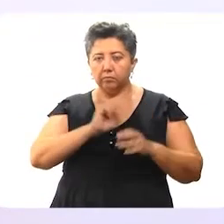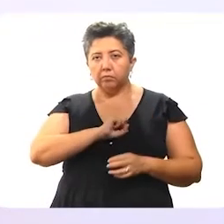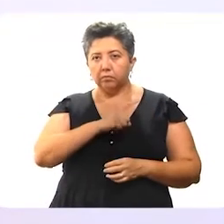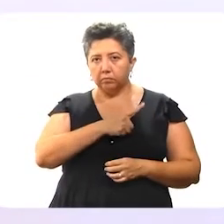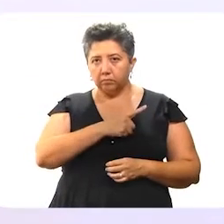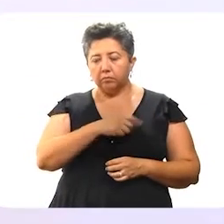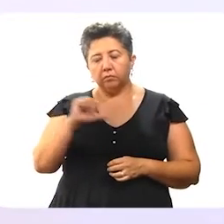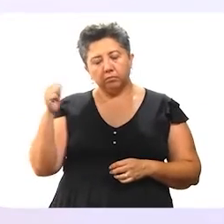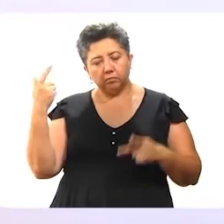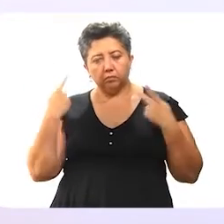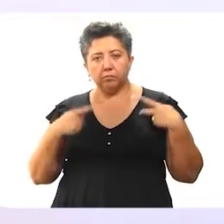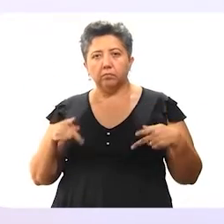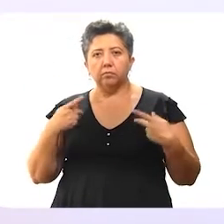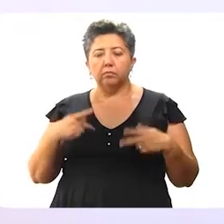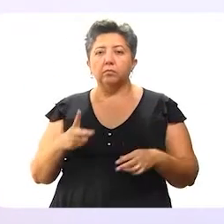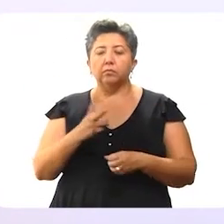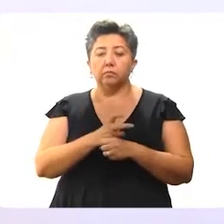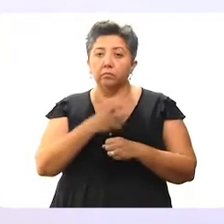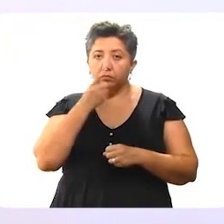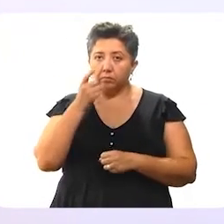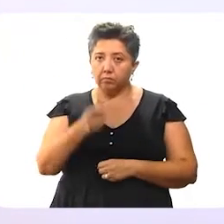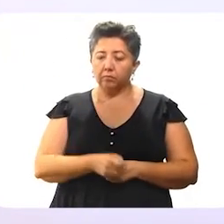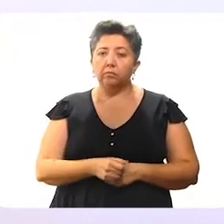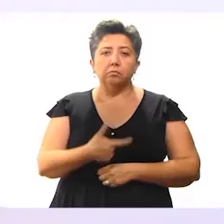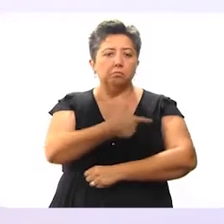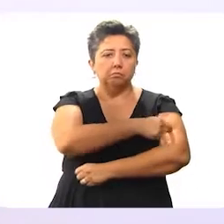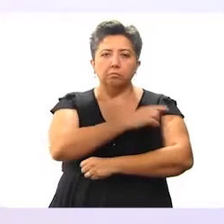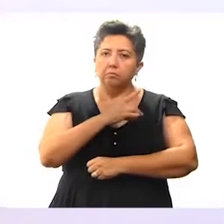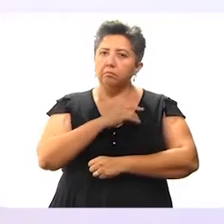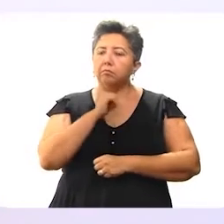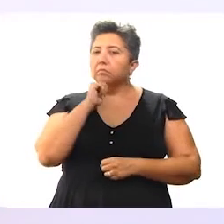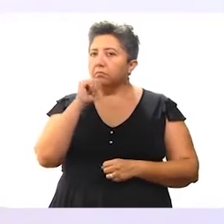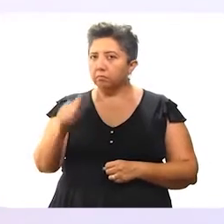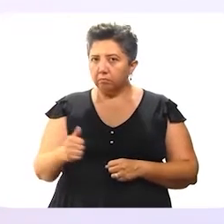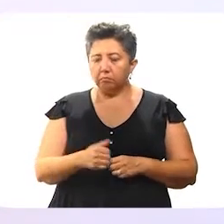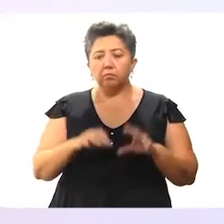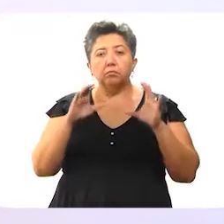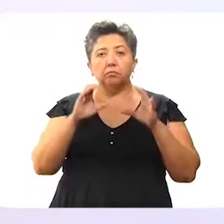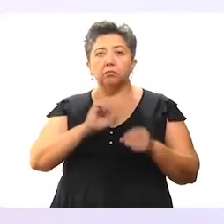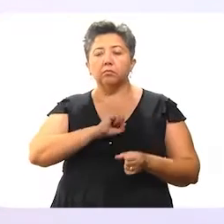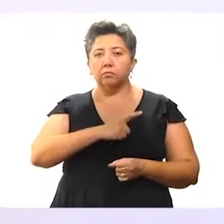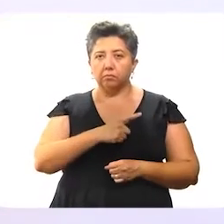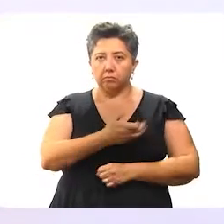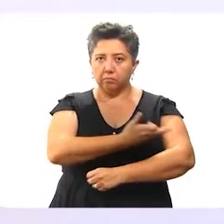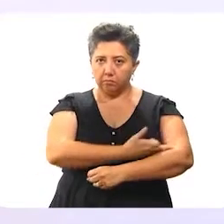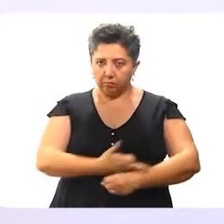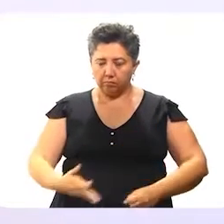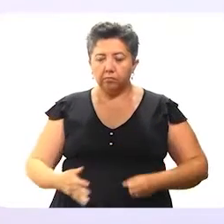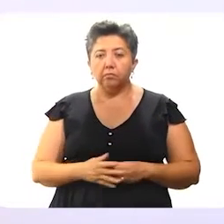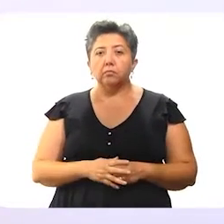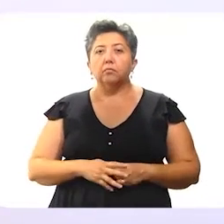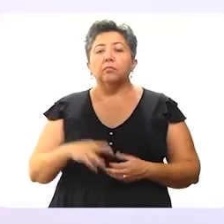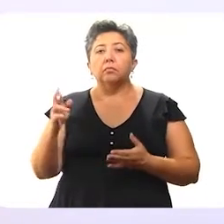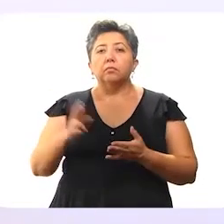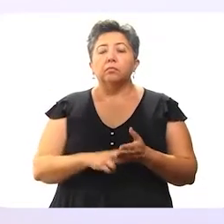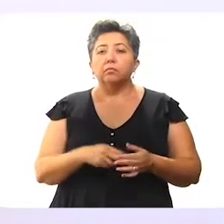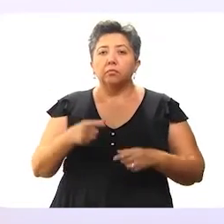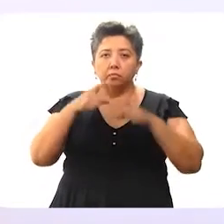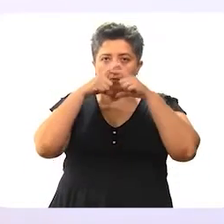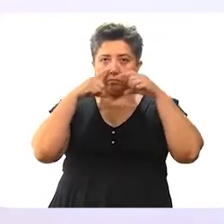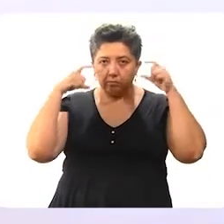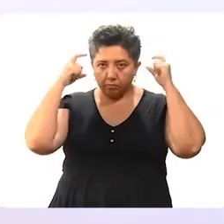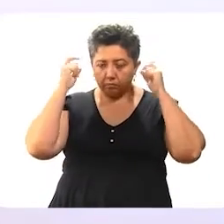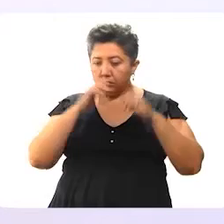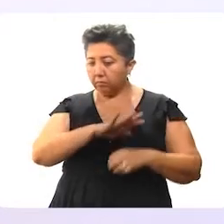salud y de las demás personas. Los invitamos a vacunarse sin temor para proteger nuestra salud y la de nuestras familias. Se reitera el uso obligatorio